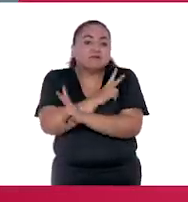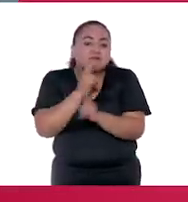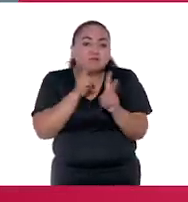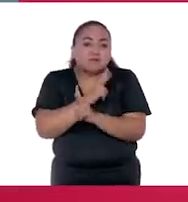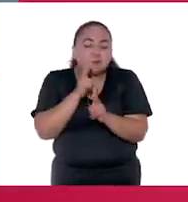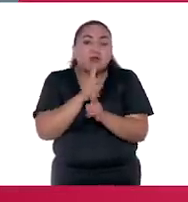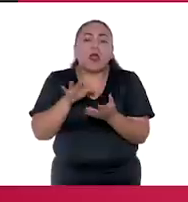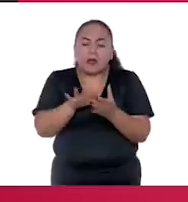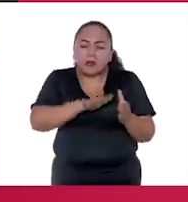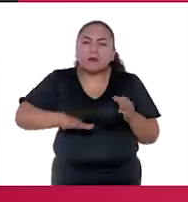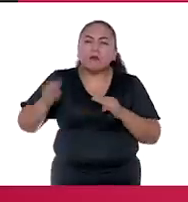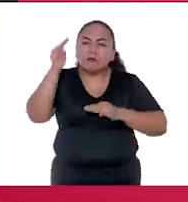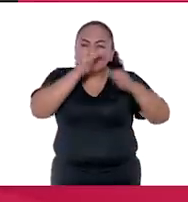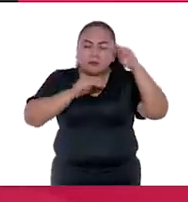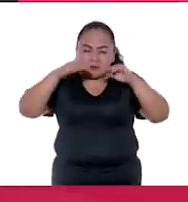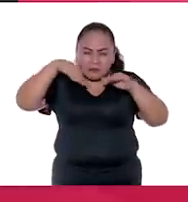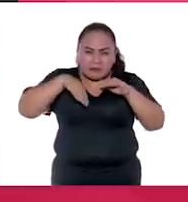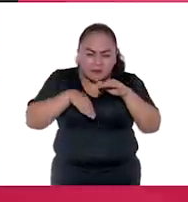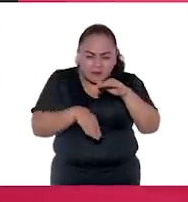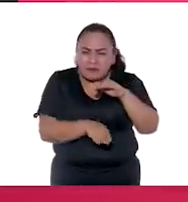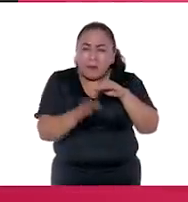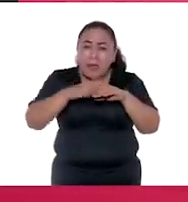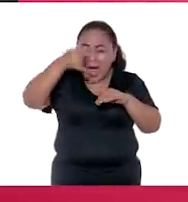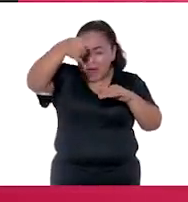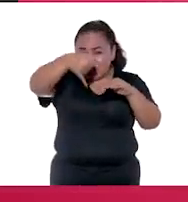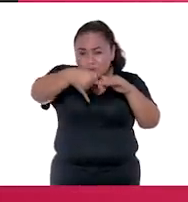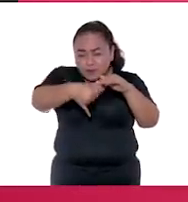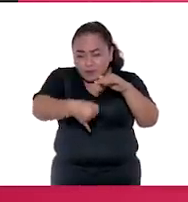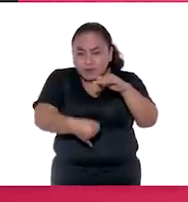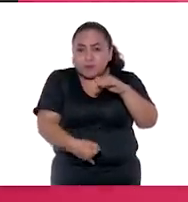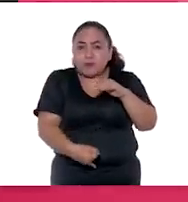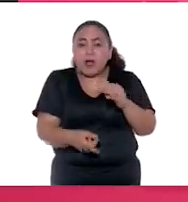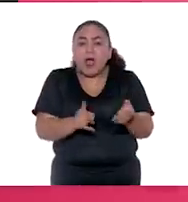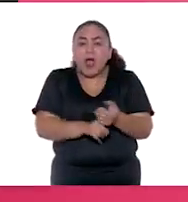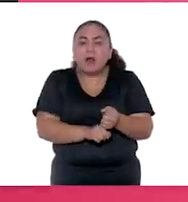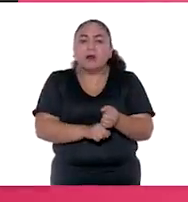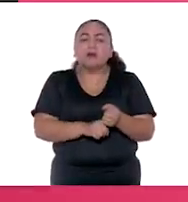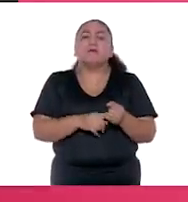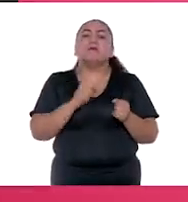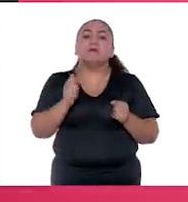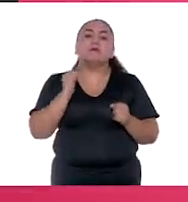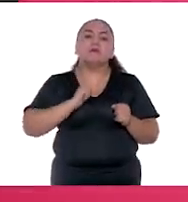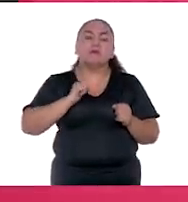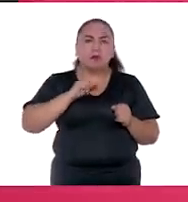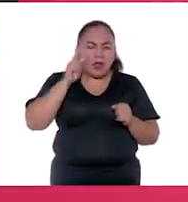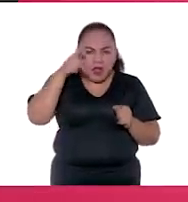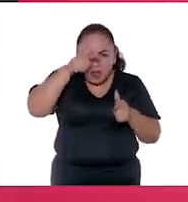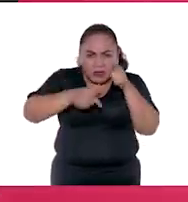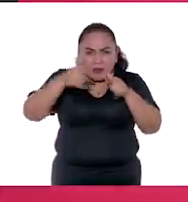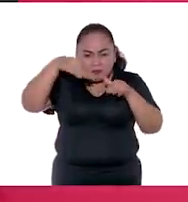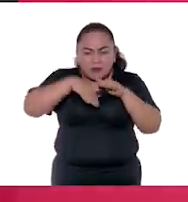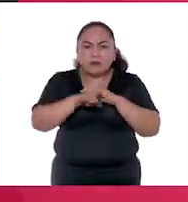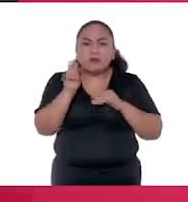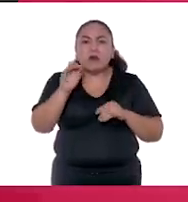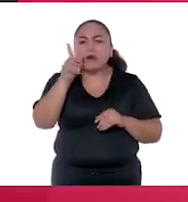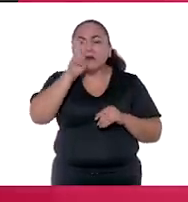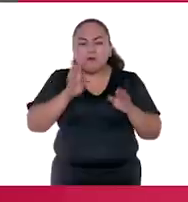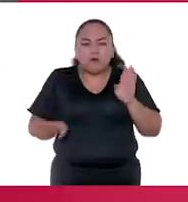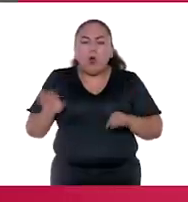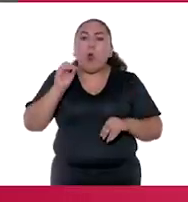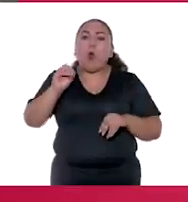Marcos y Pinos, en su acuífero profundo y entre sus rocas, en cuevas de